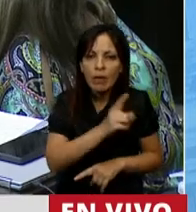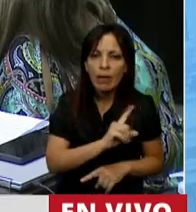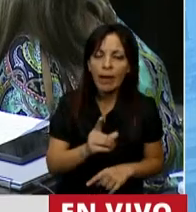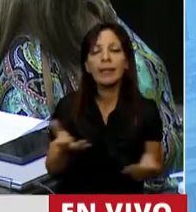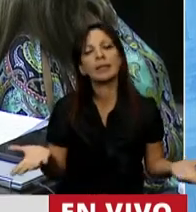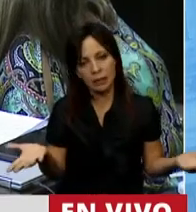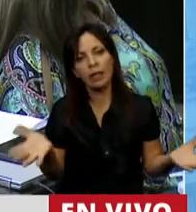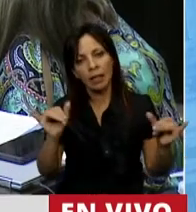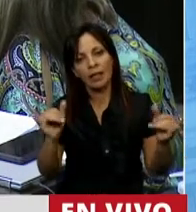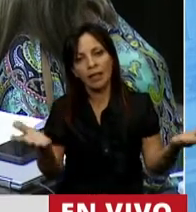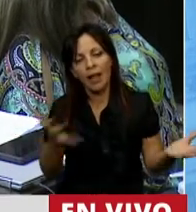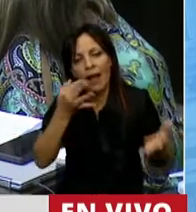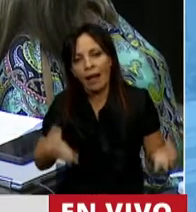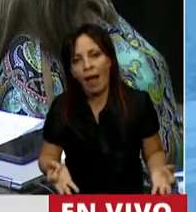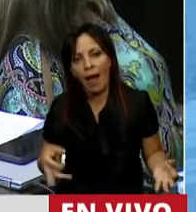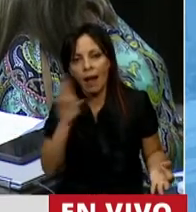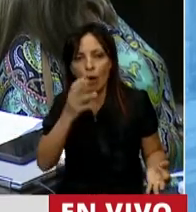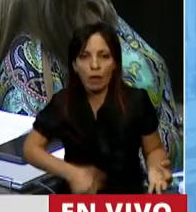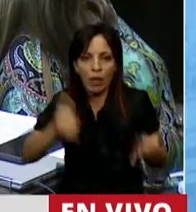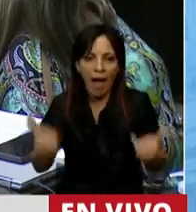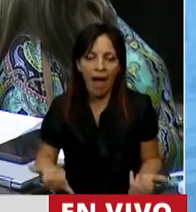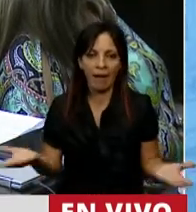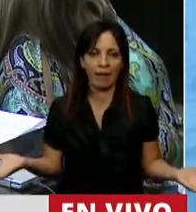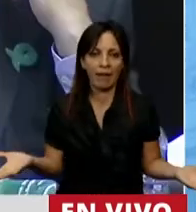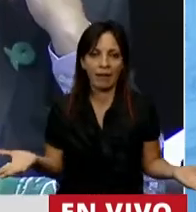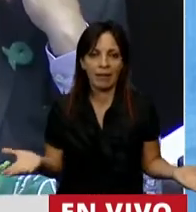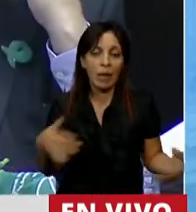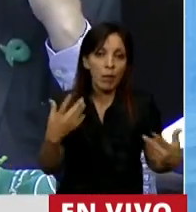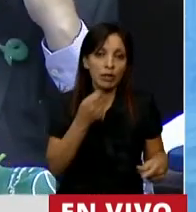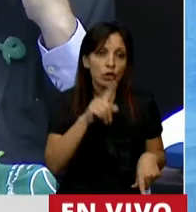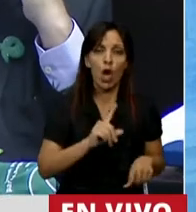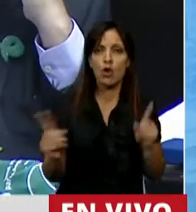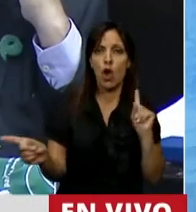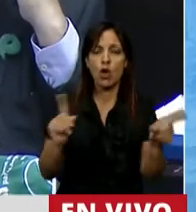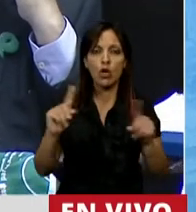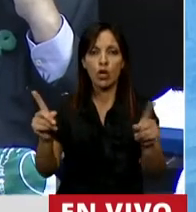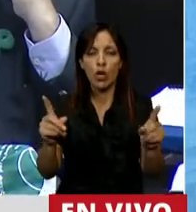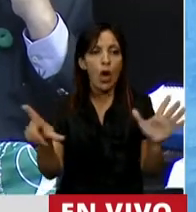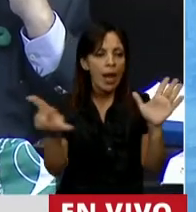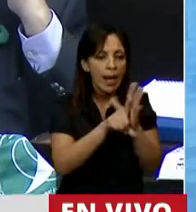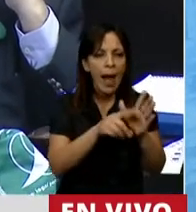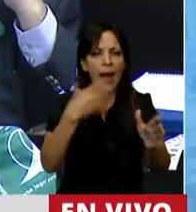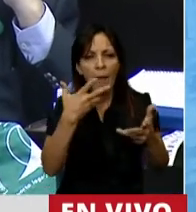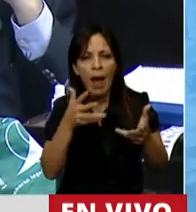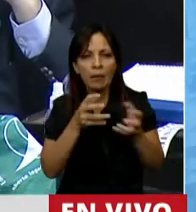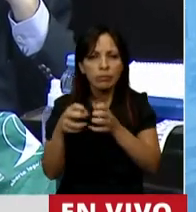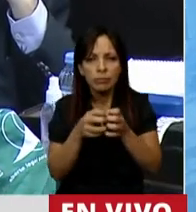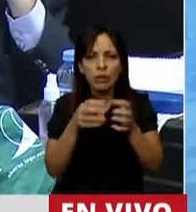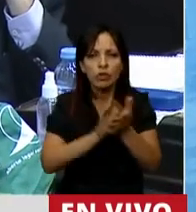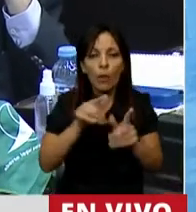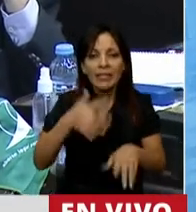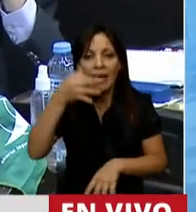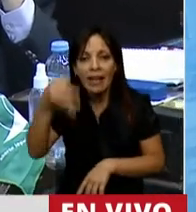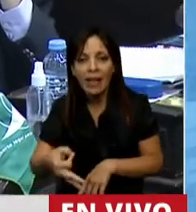señor presidente, es real. Las mujeres abortan. Por eso, si nos negamos a legislar sobre esta realidad,